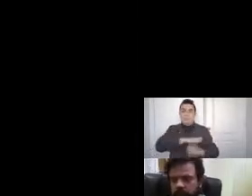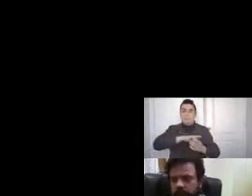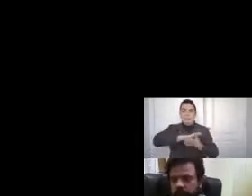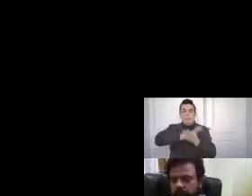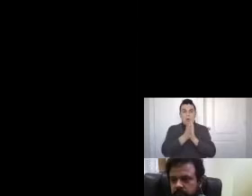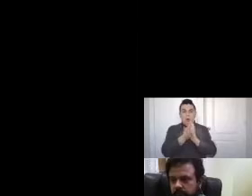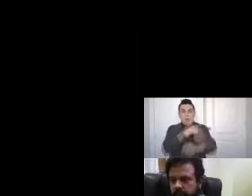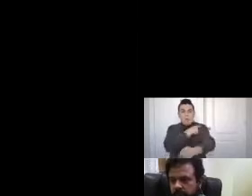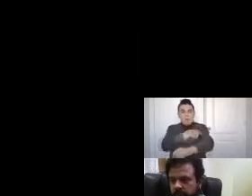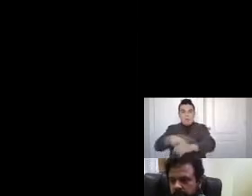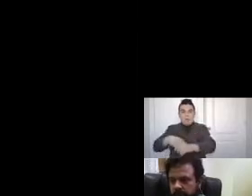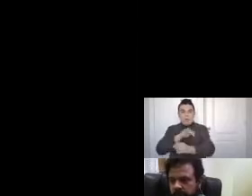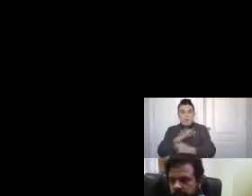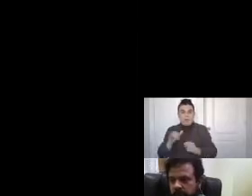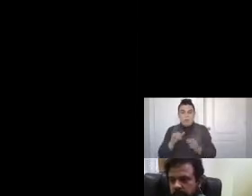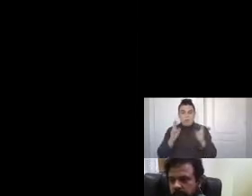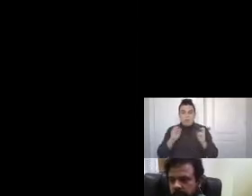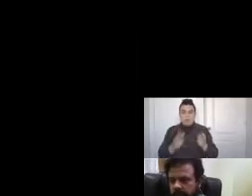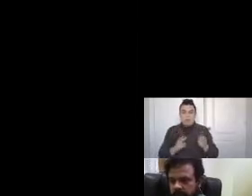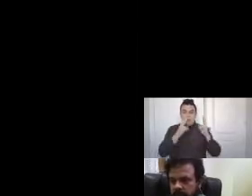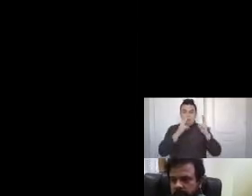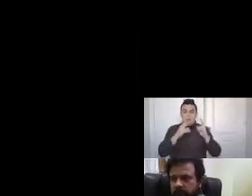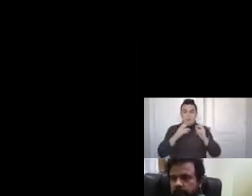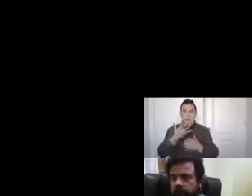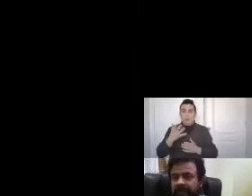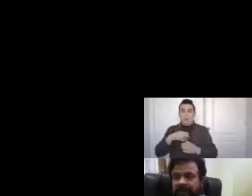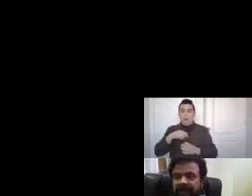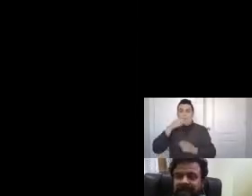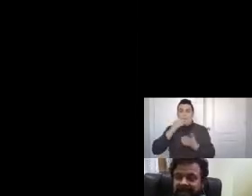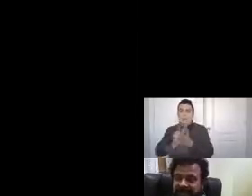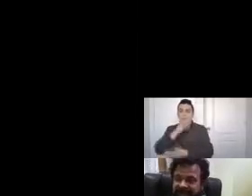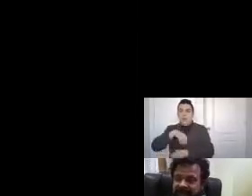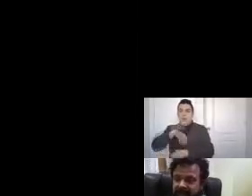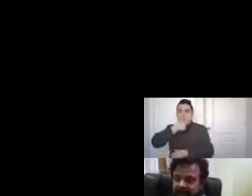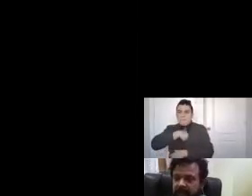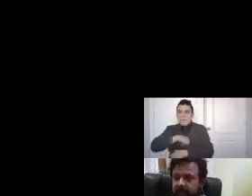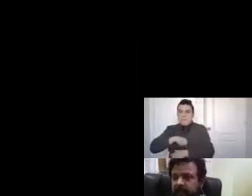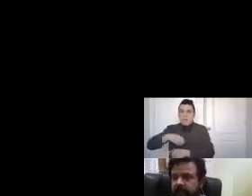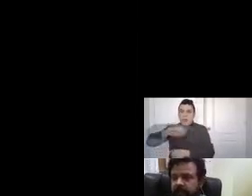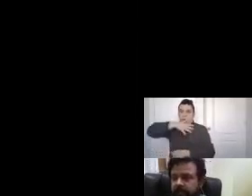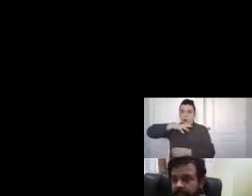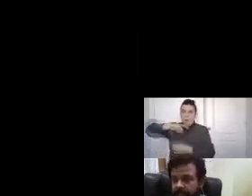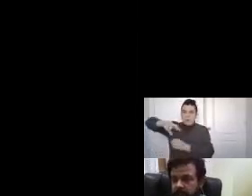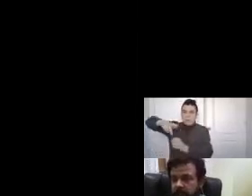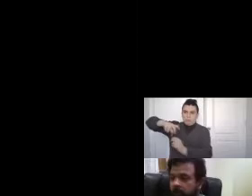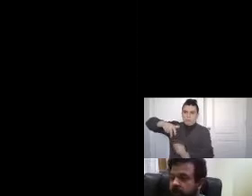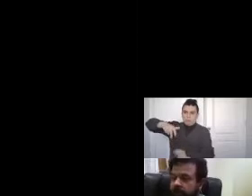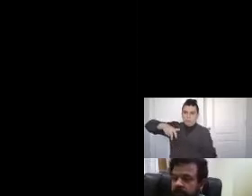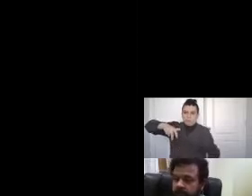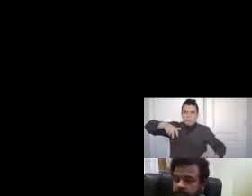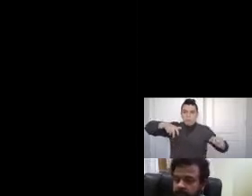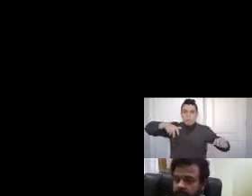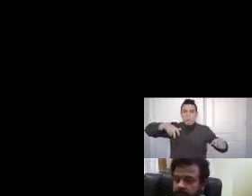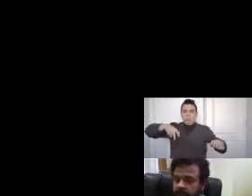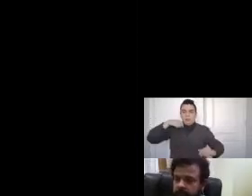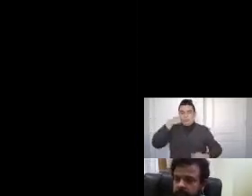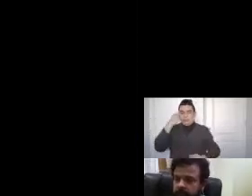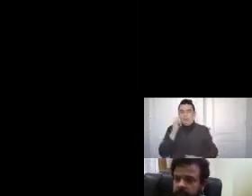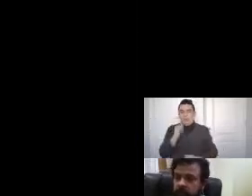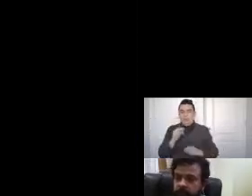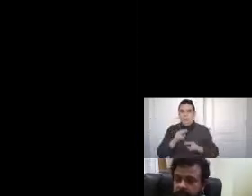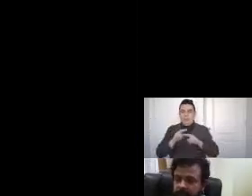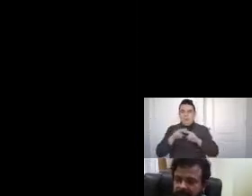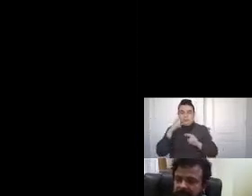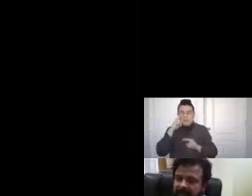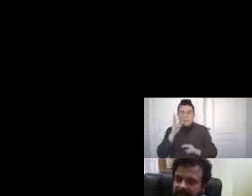malo, pero se privatizó la red de agua, ¿cierto?, para poder generar las plantas de tratamiento de aguas servidas. Por